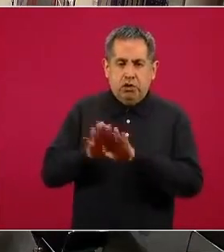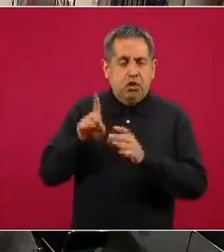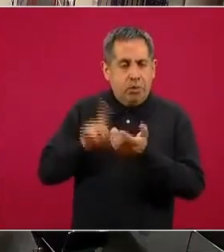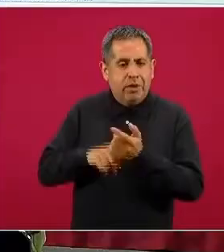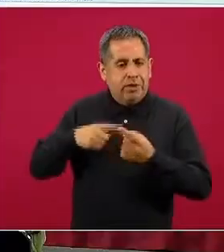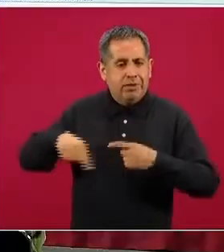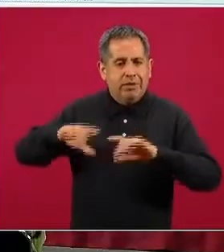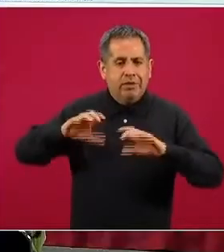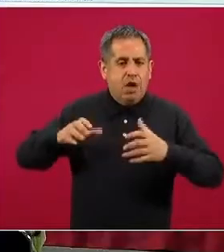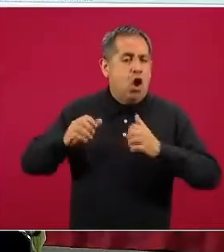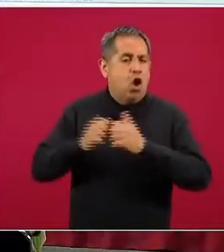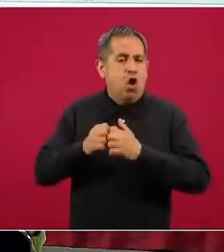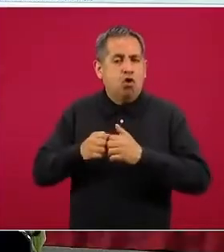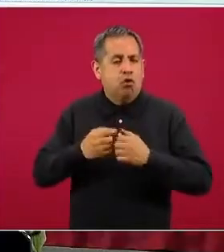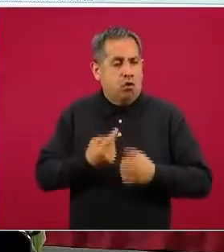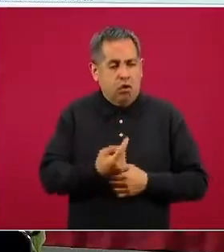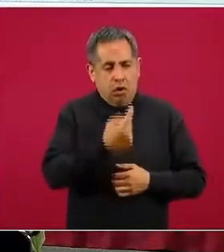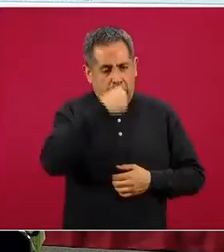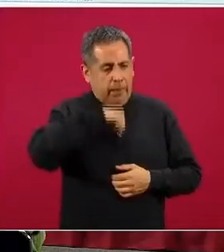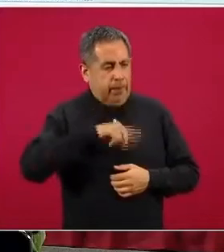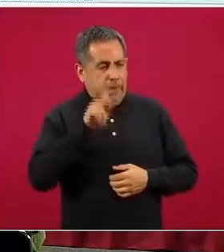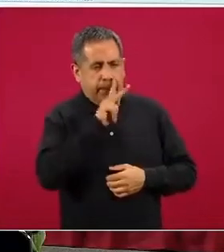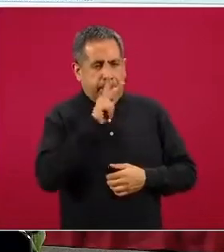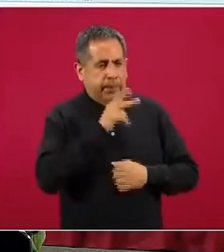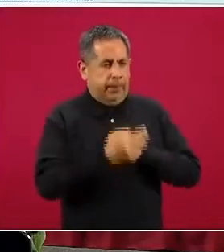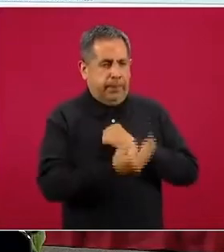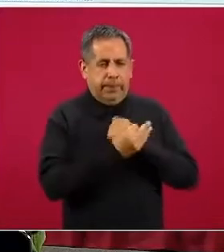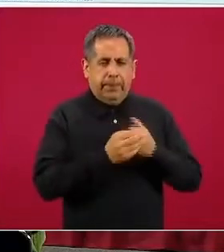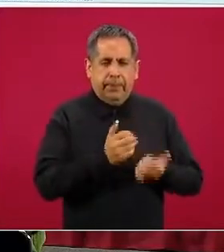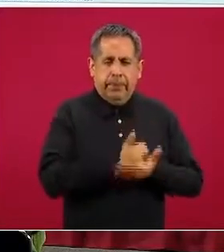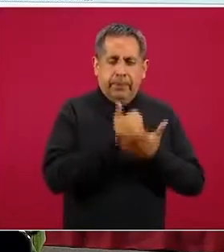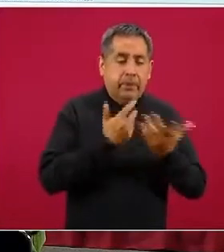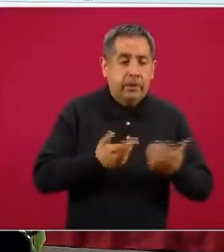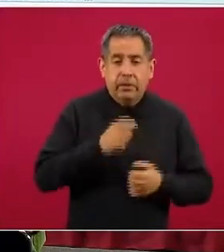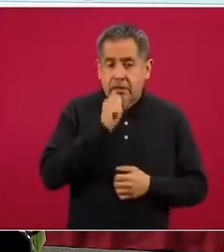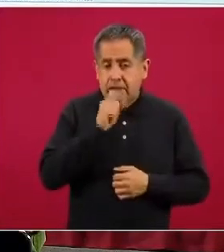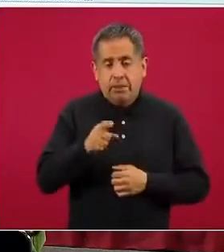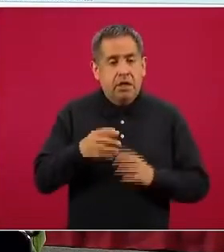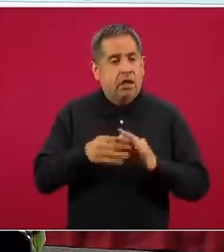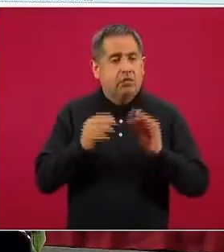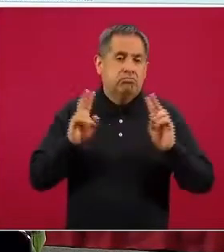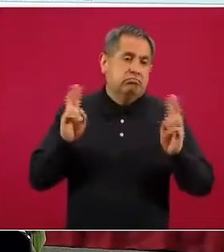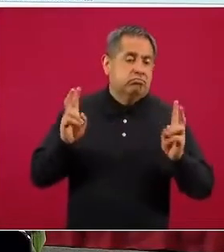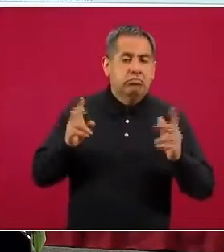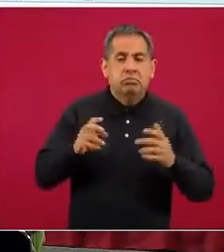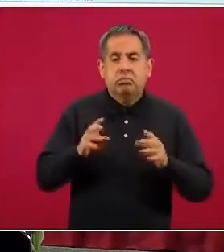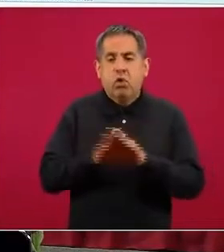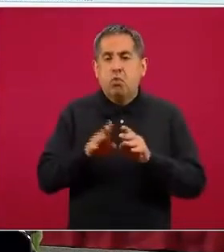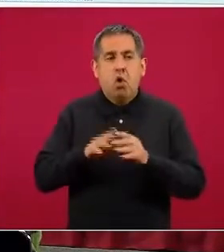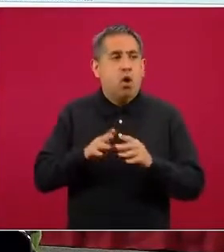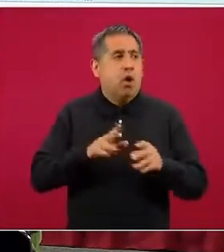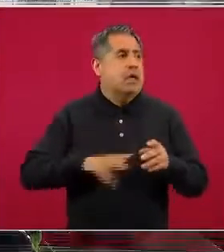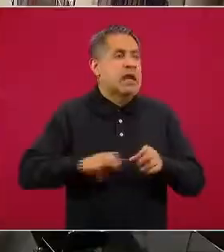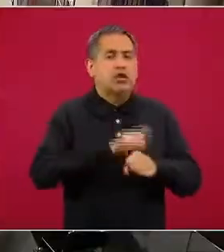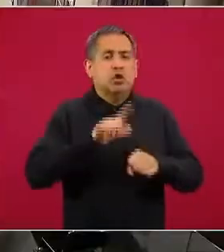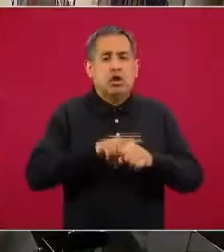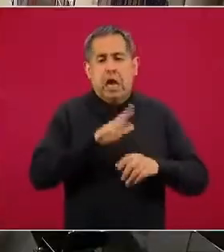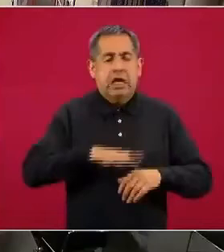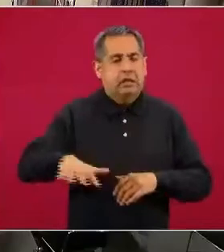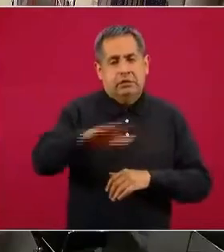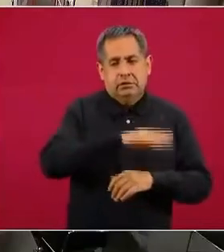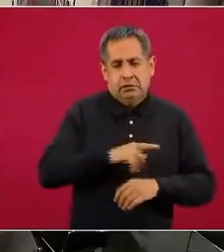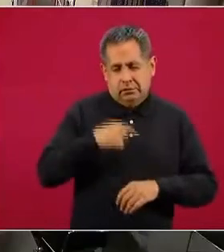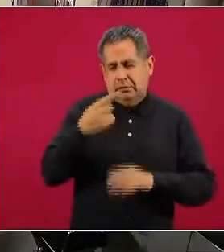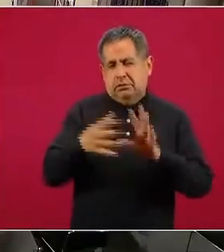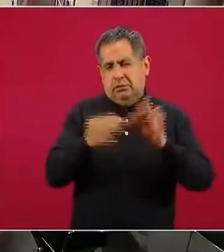camas con ventilador y 34% la ocupación nacional de camas generales. Sería la actualización para